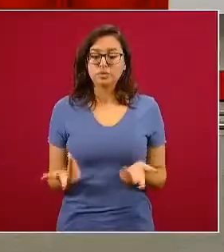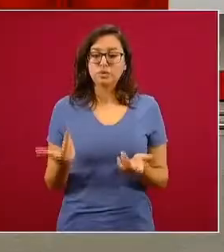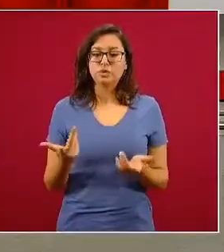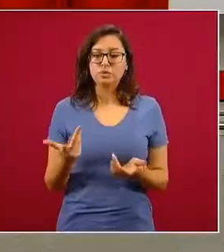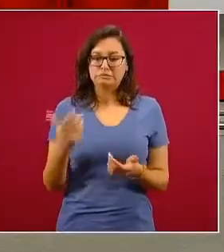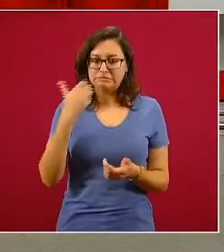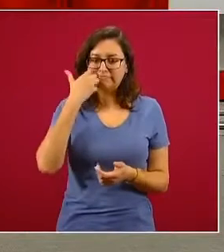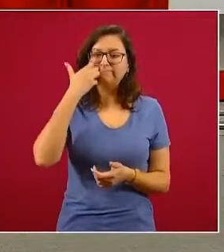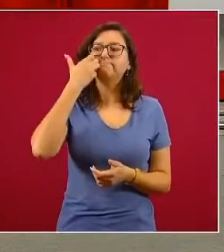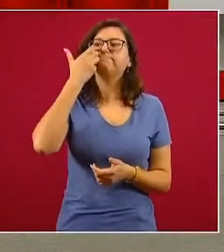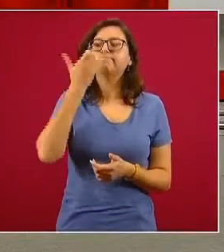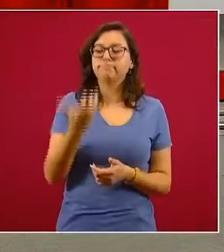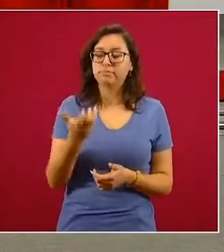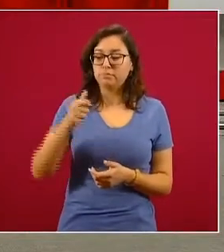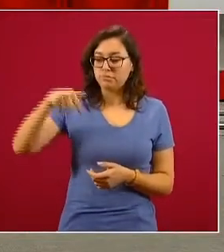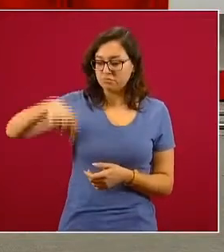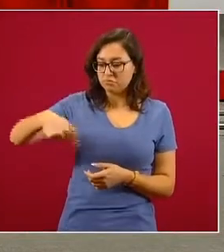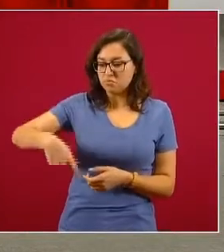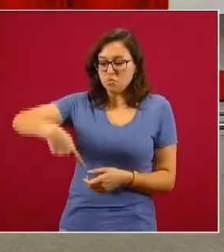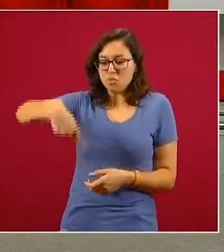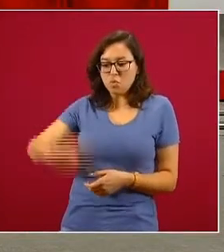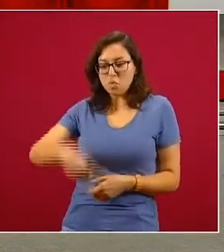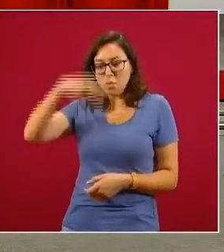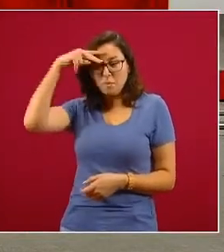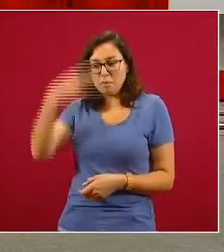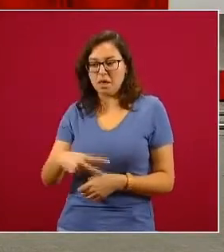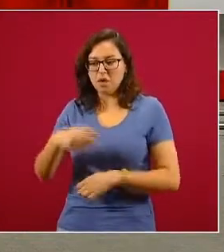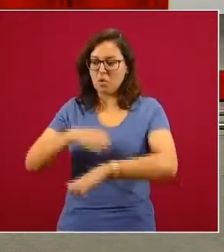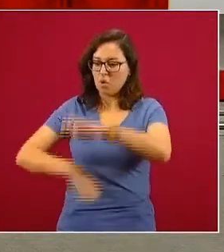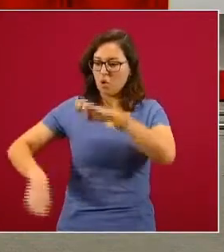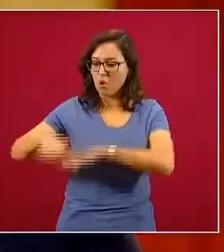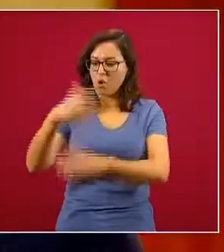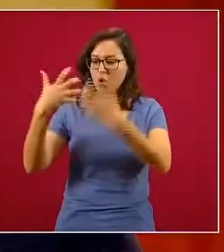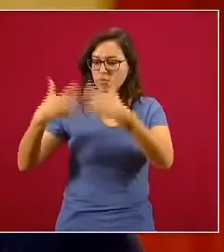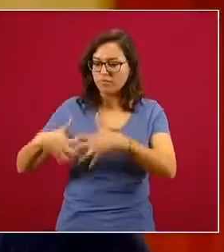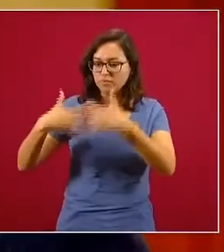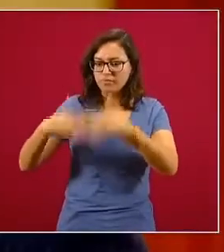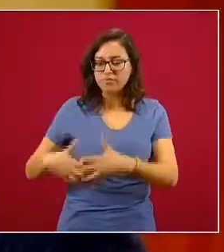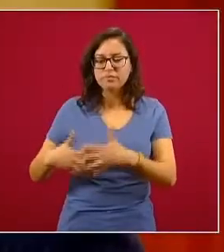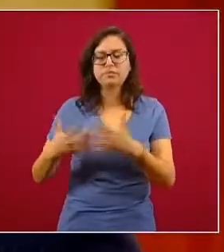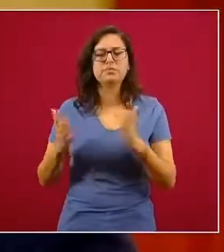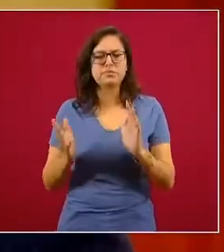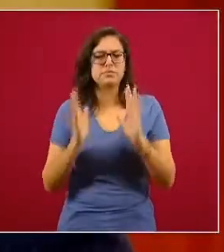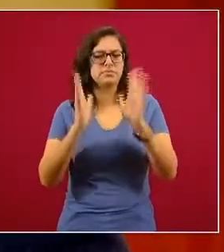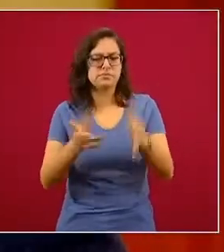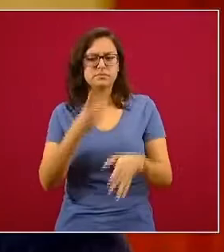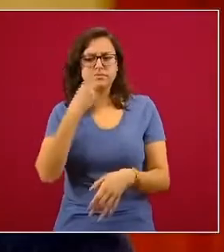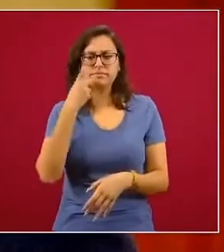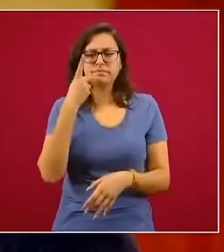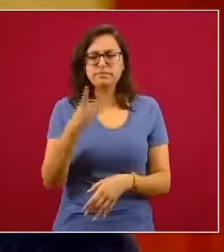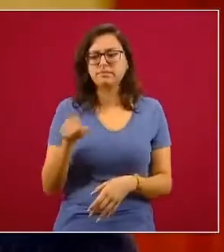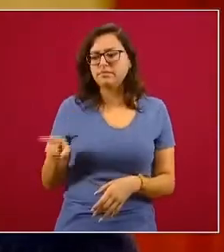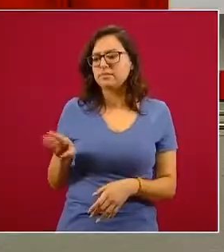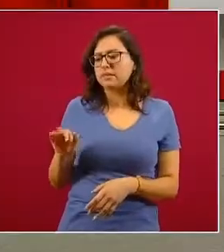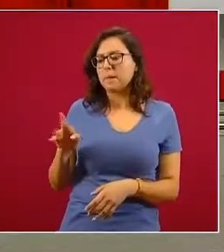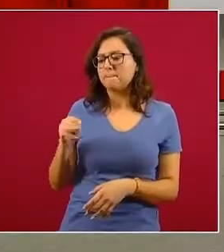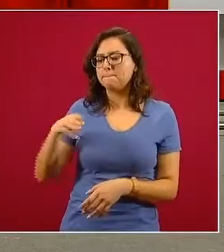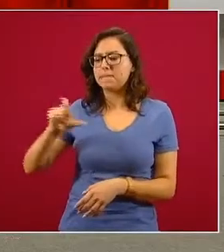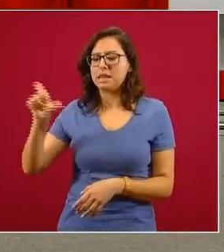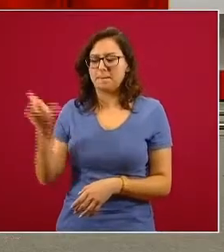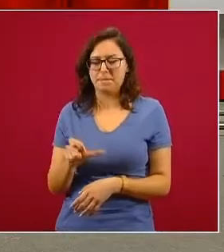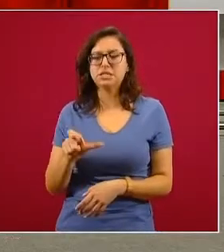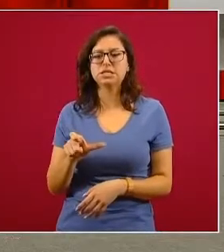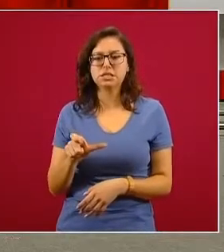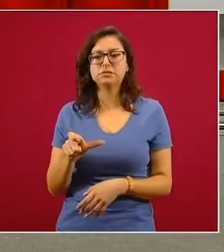pública de distribución de medicamentos. Esta empresa pública, yo ya la identifiqué públicamente aquí, hablé de Birmex, Biológicos y Reactivos de